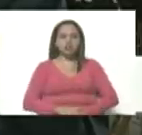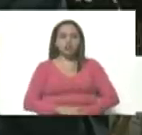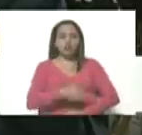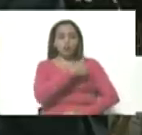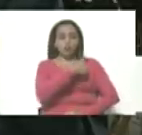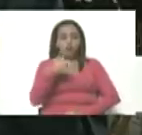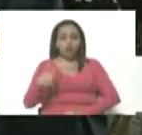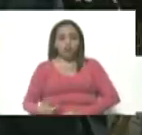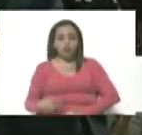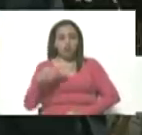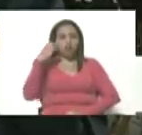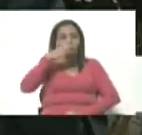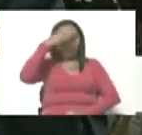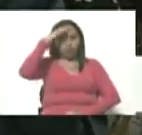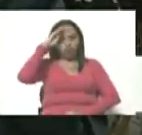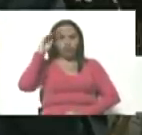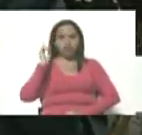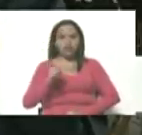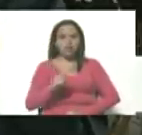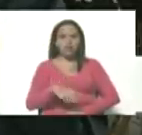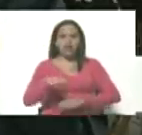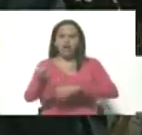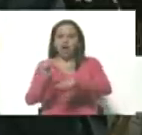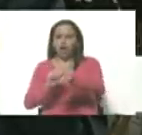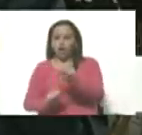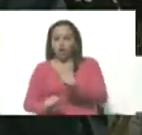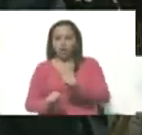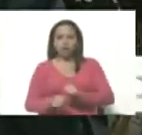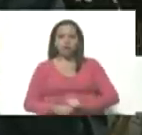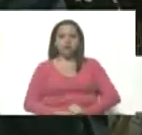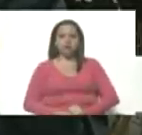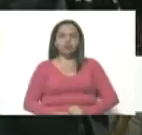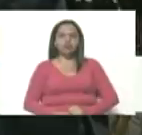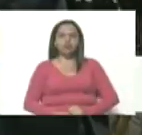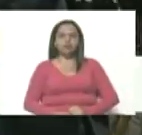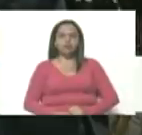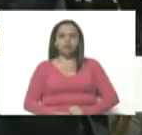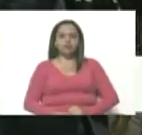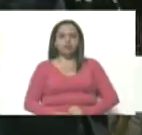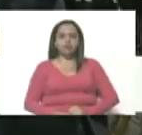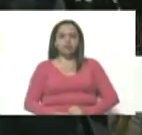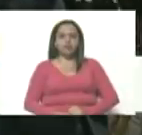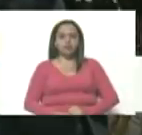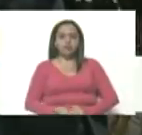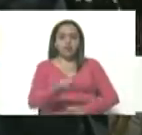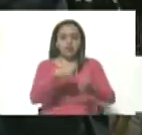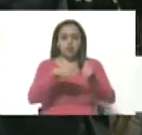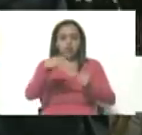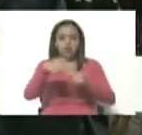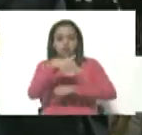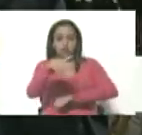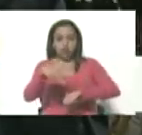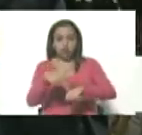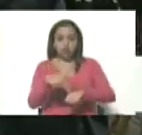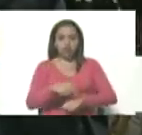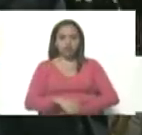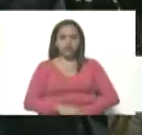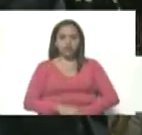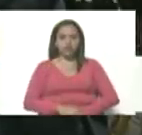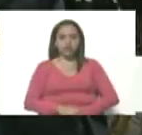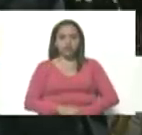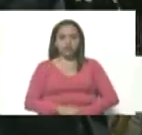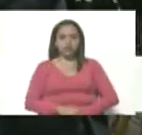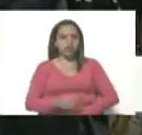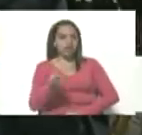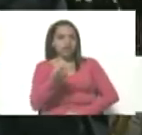China, con Cuba, y bueno, las compras a través de proveedores nacionales, en caso que tengamos producción nacional, para que no